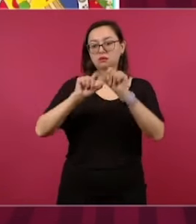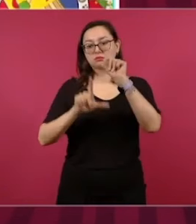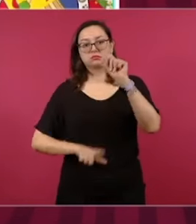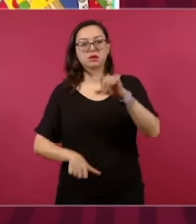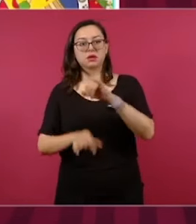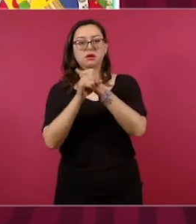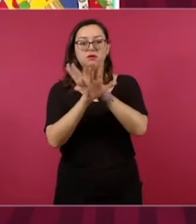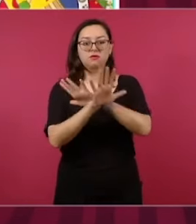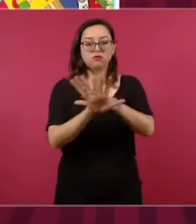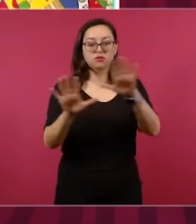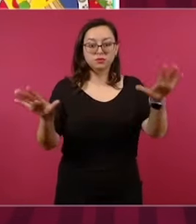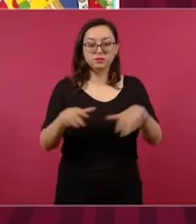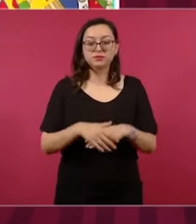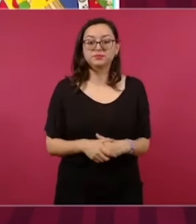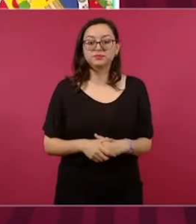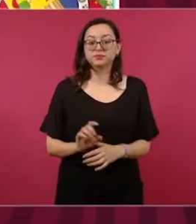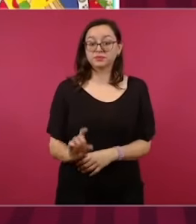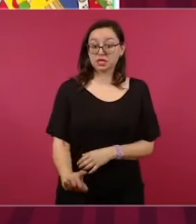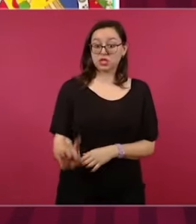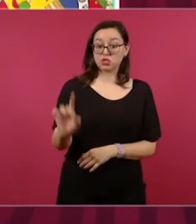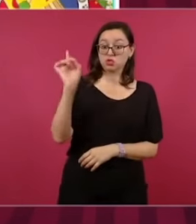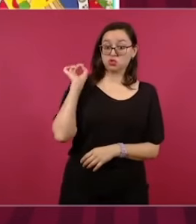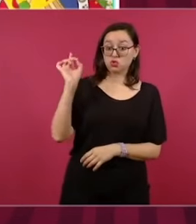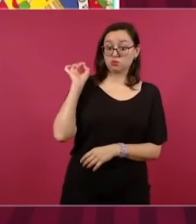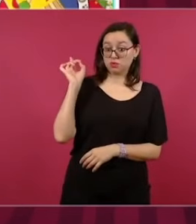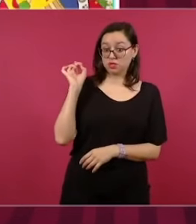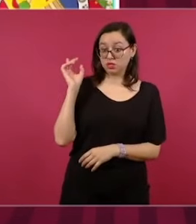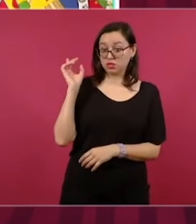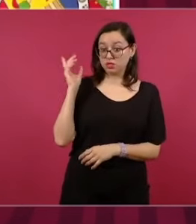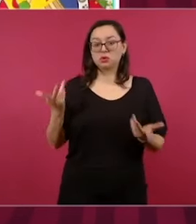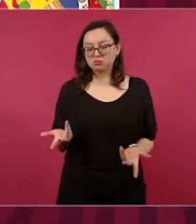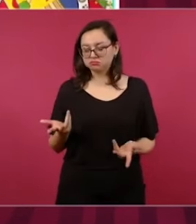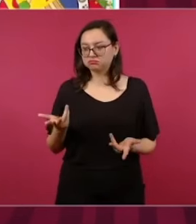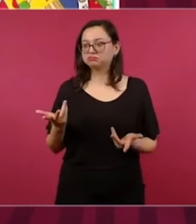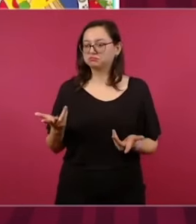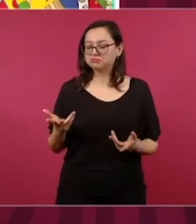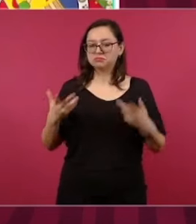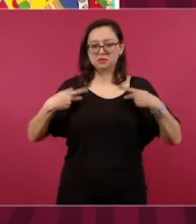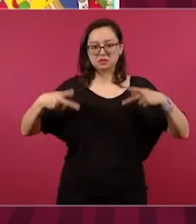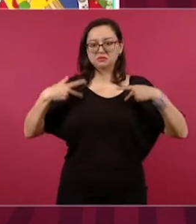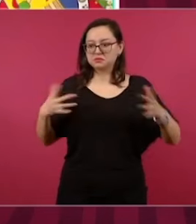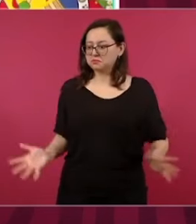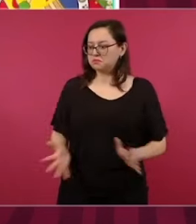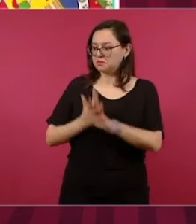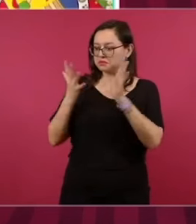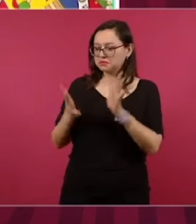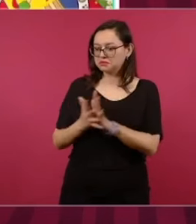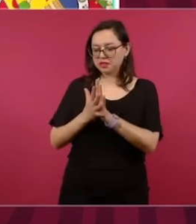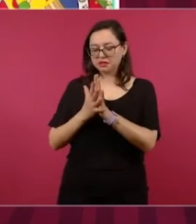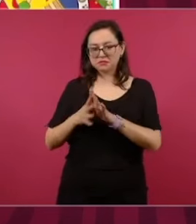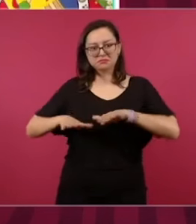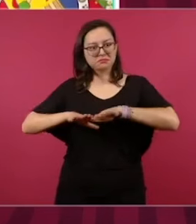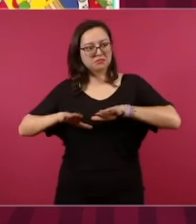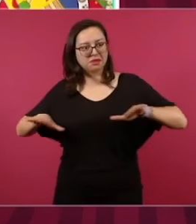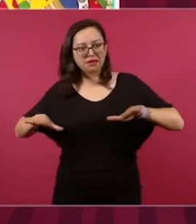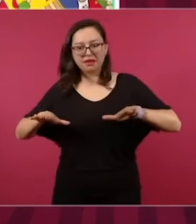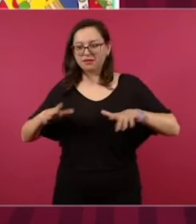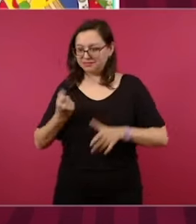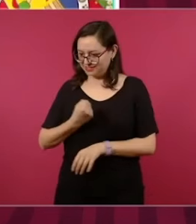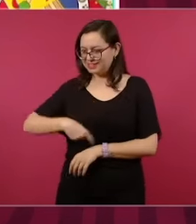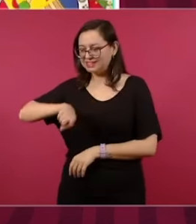como el domingo pudimos constatar la salud de nuestra democracia, el día de hoy damos cuenta del